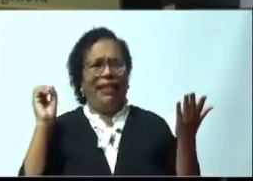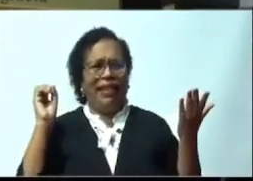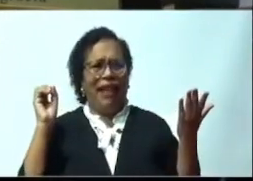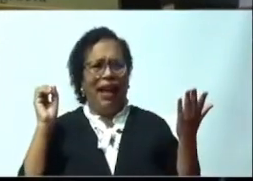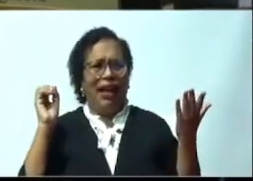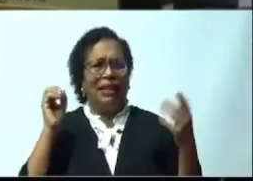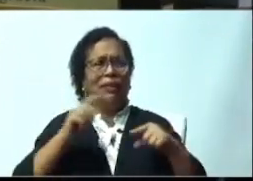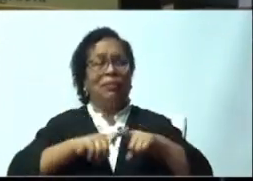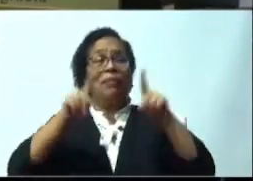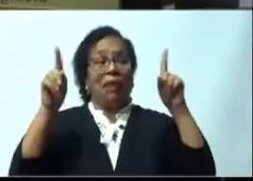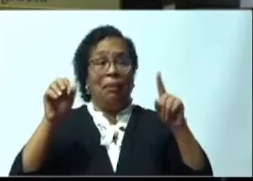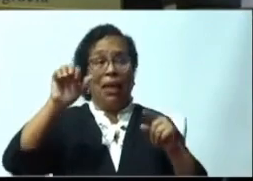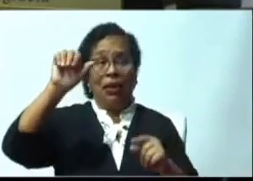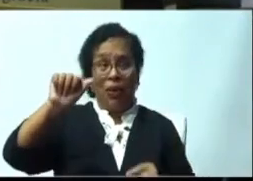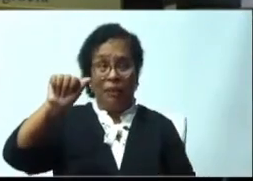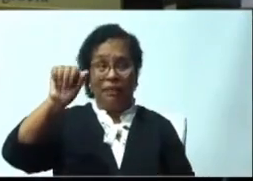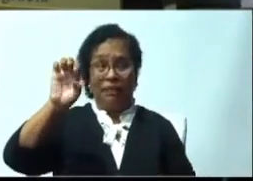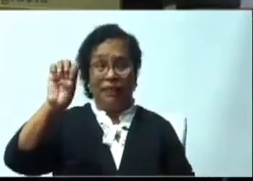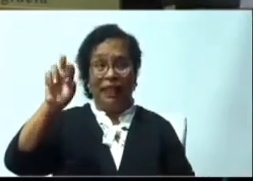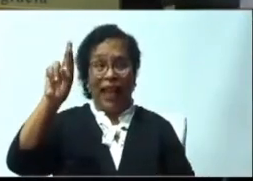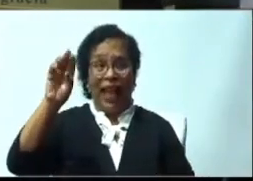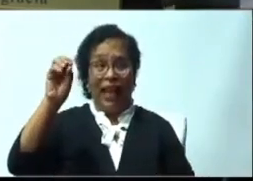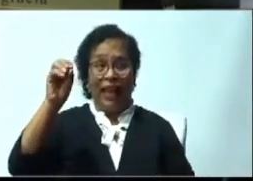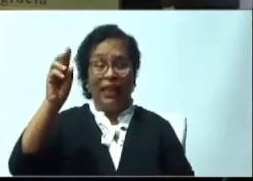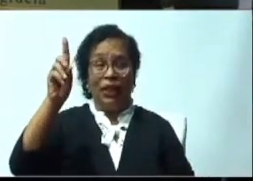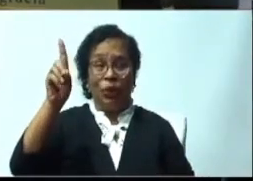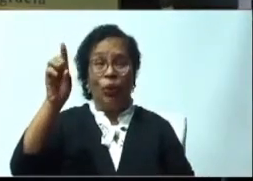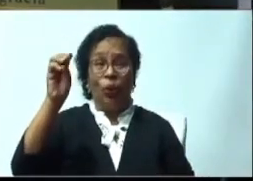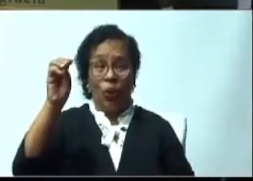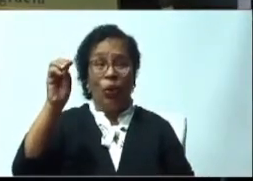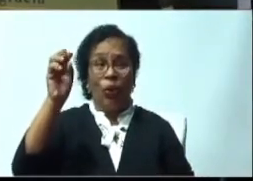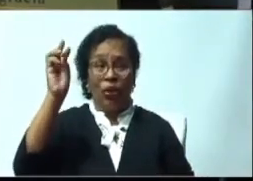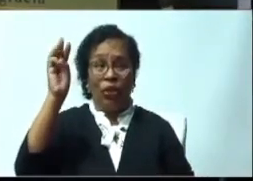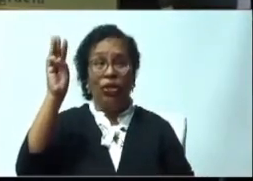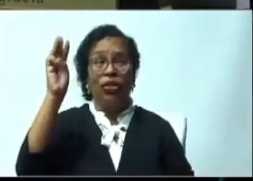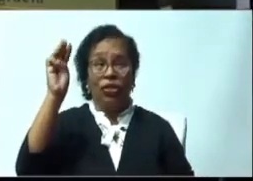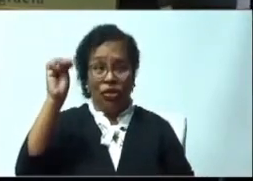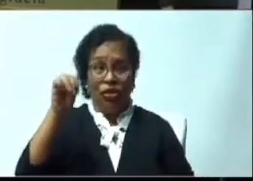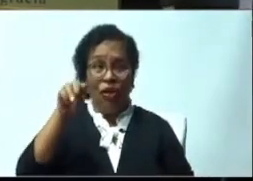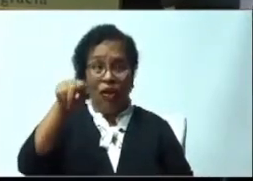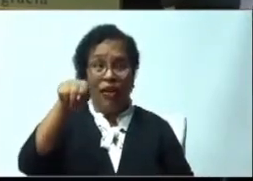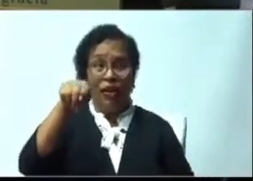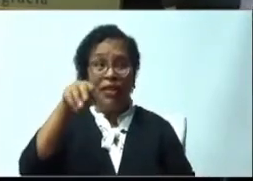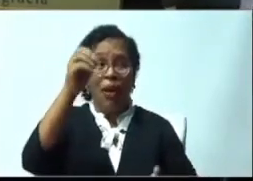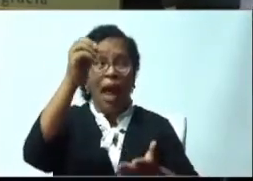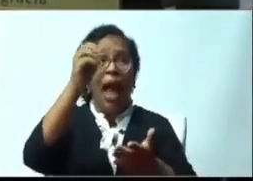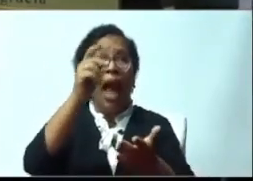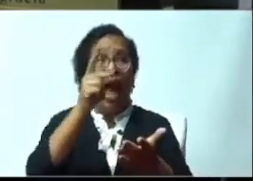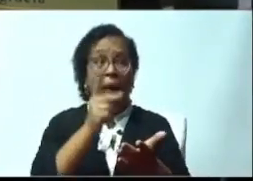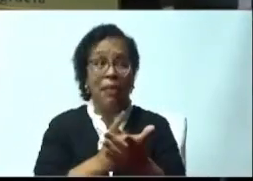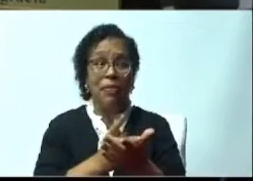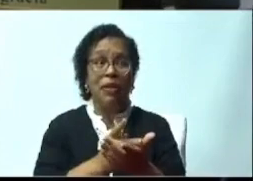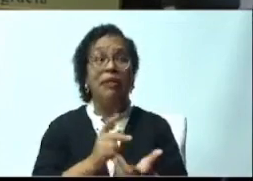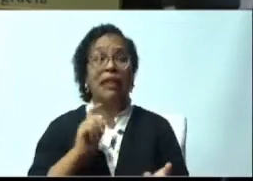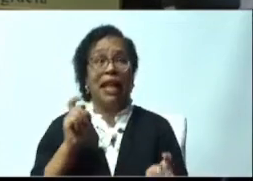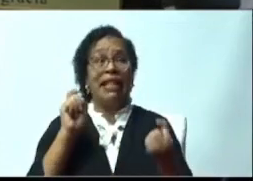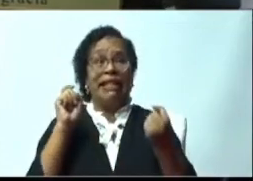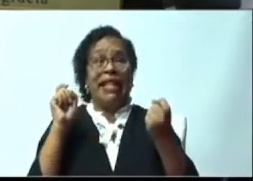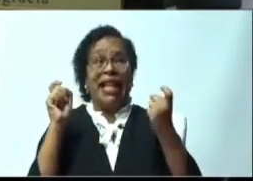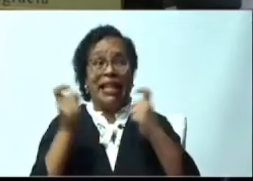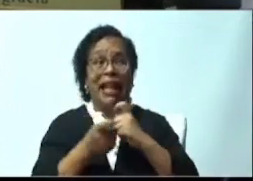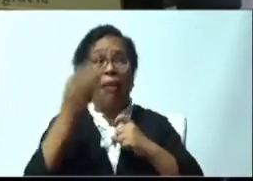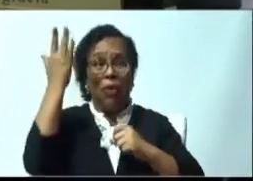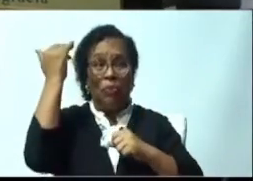este Congreso del Partido Revolucionario Moderno y del Cambio, le aprueba el ajuste por inflación,